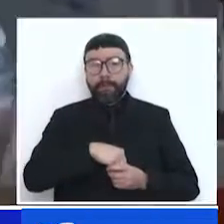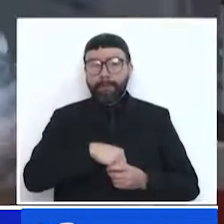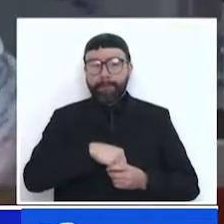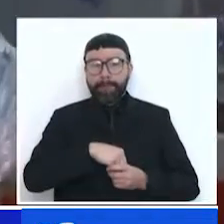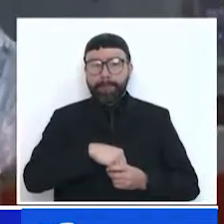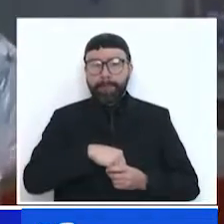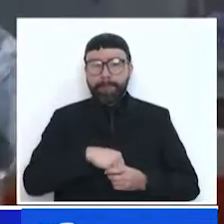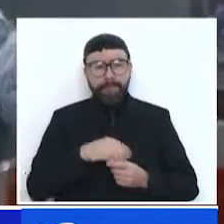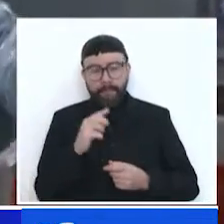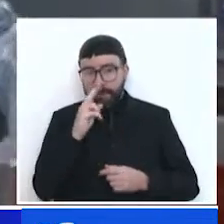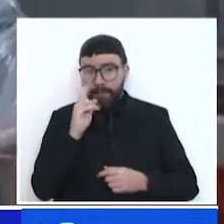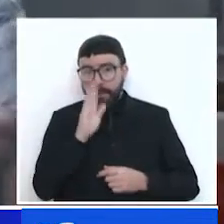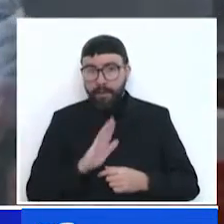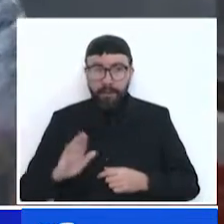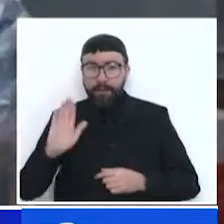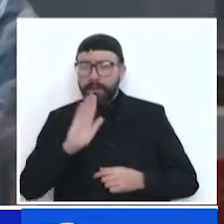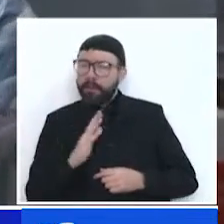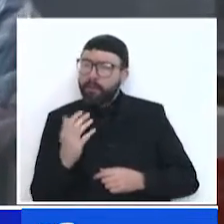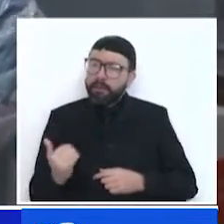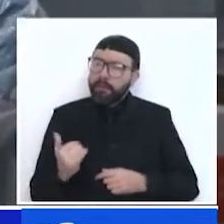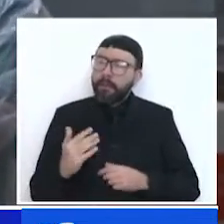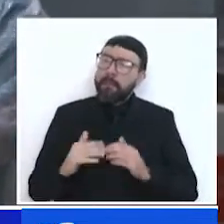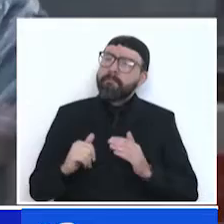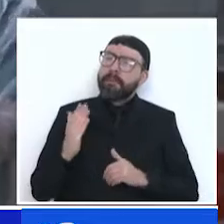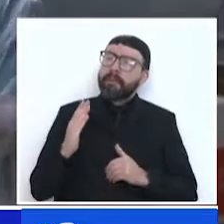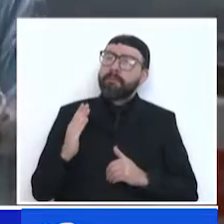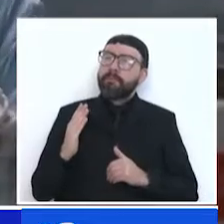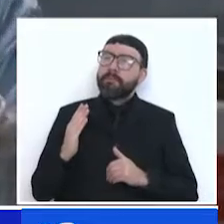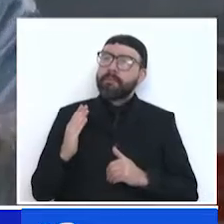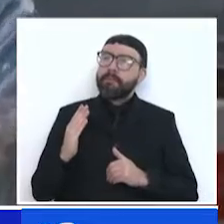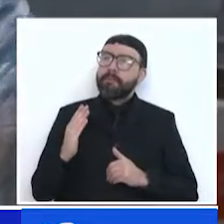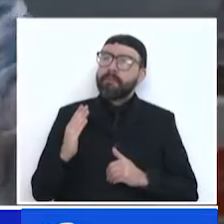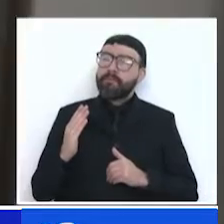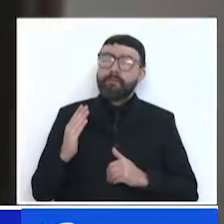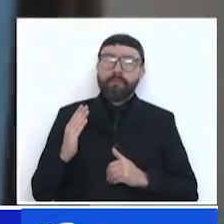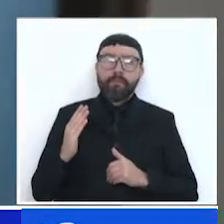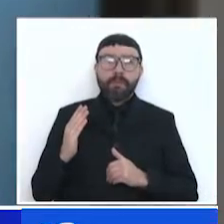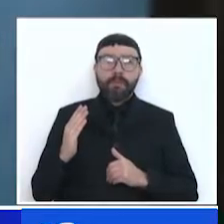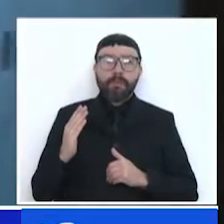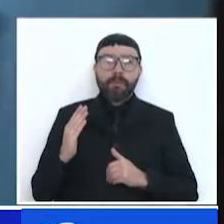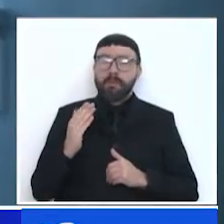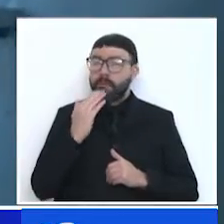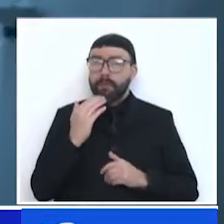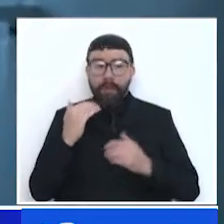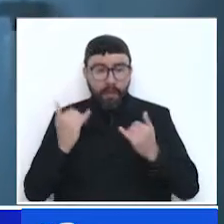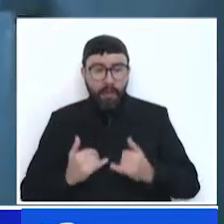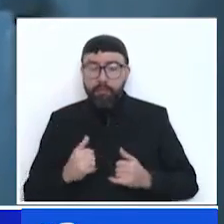nivel nacional, por encima de nivel nacional. Hoy estamos